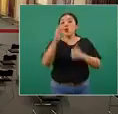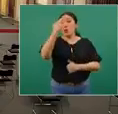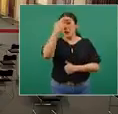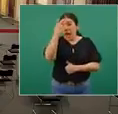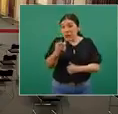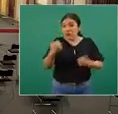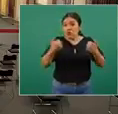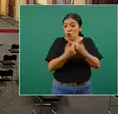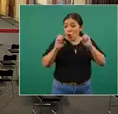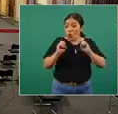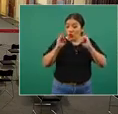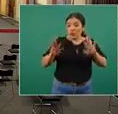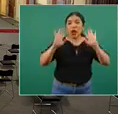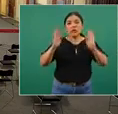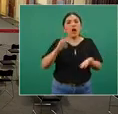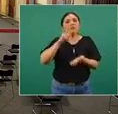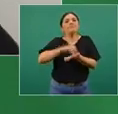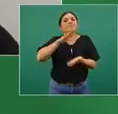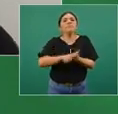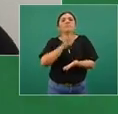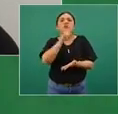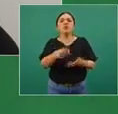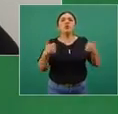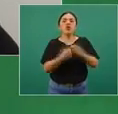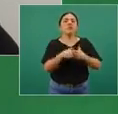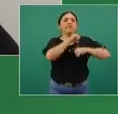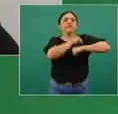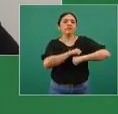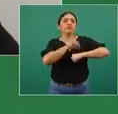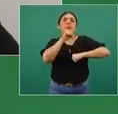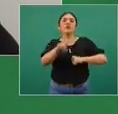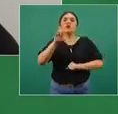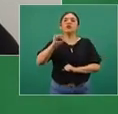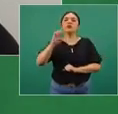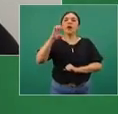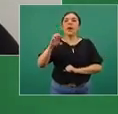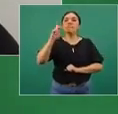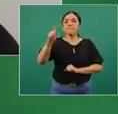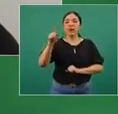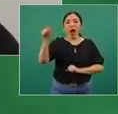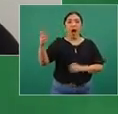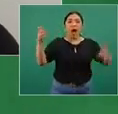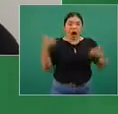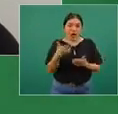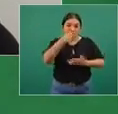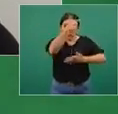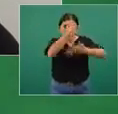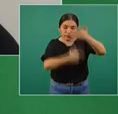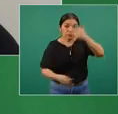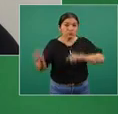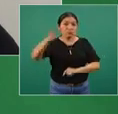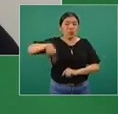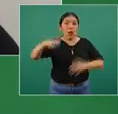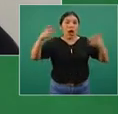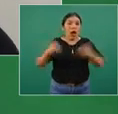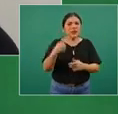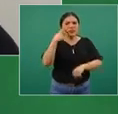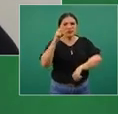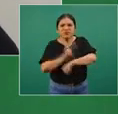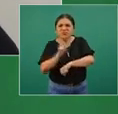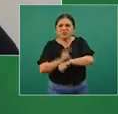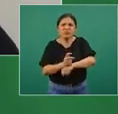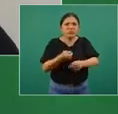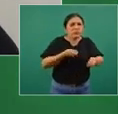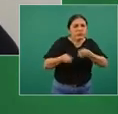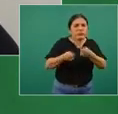manera oficial está siendo registrado precisamente por las autoridades de la Secretaría de Educación Pública, quienes están coordinándose a